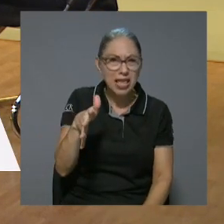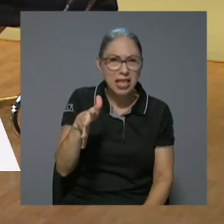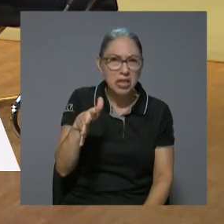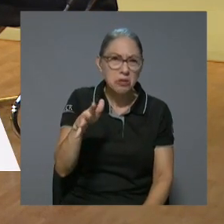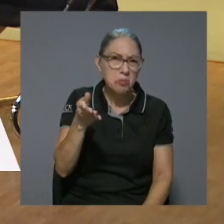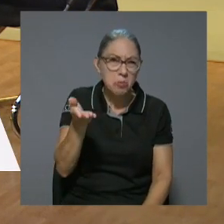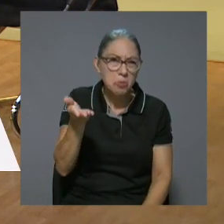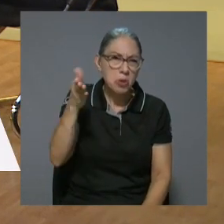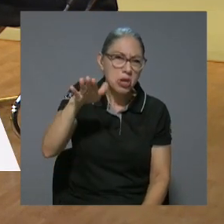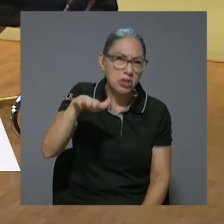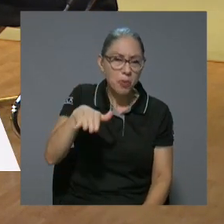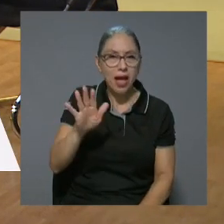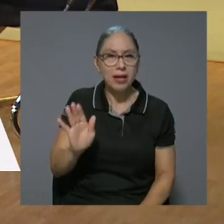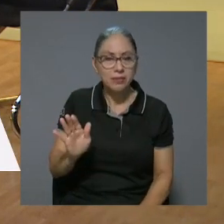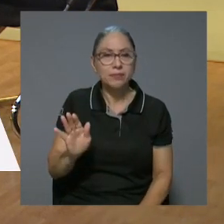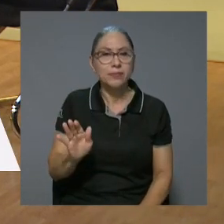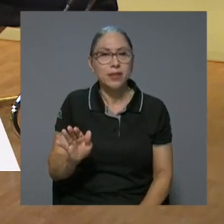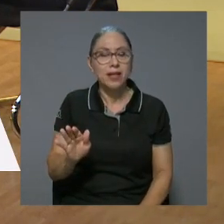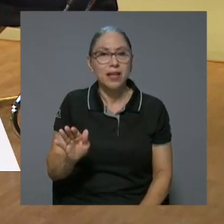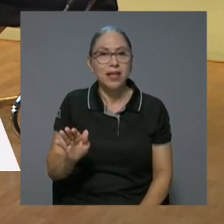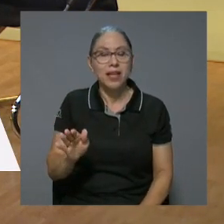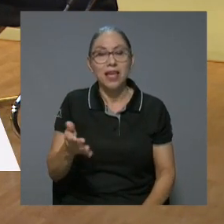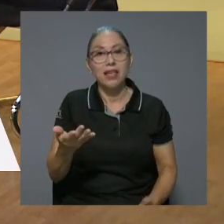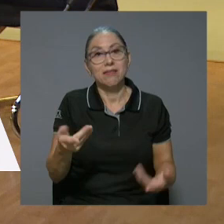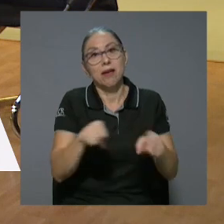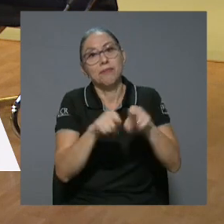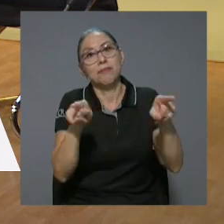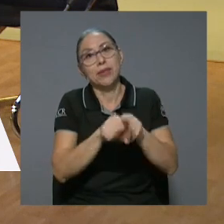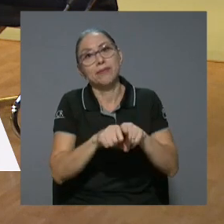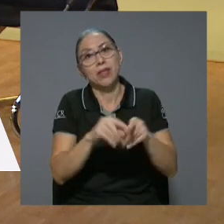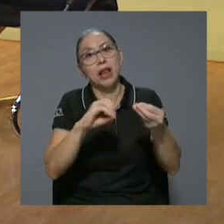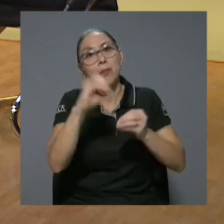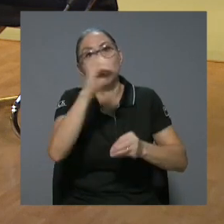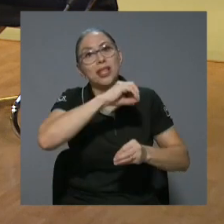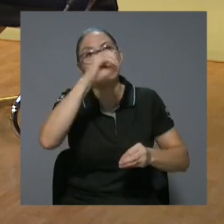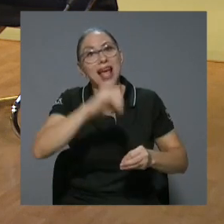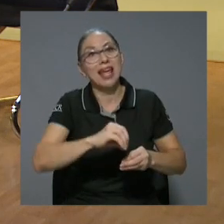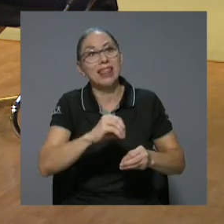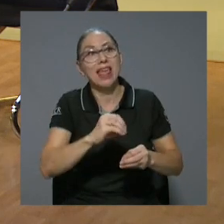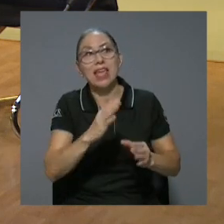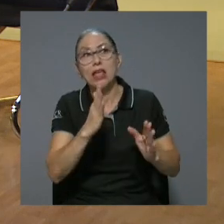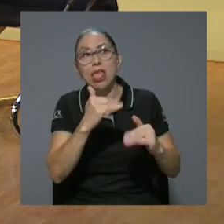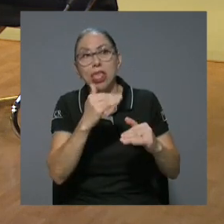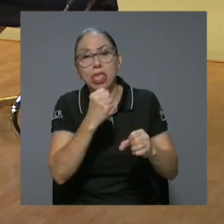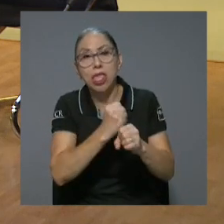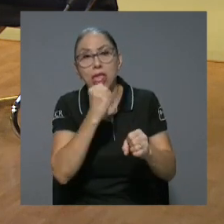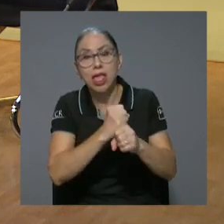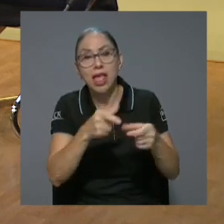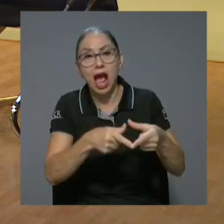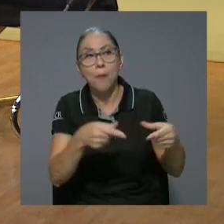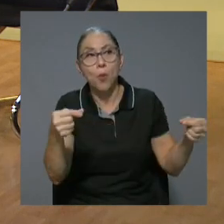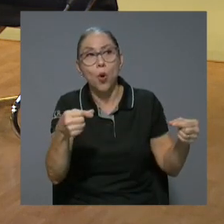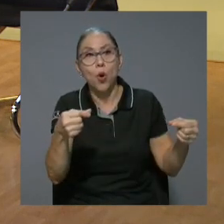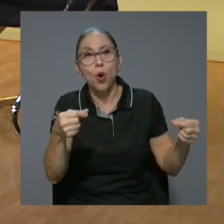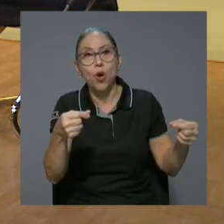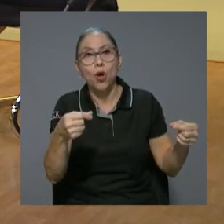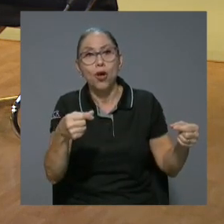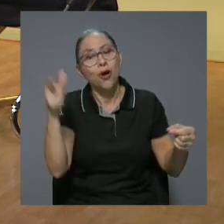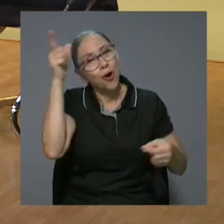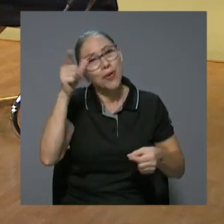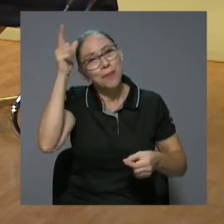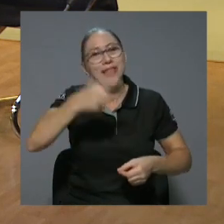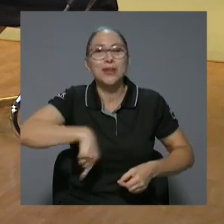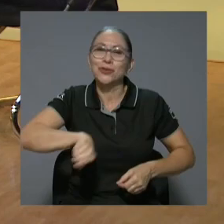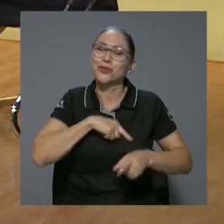más, poquito menos, no se diga la de Japón, entonces obviamente estamos en otra liga.